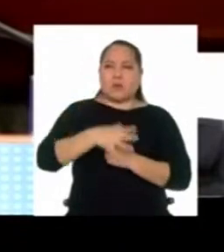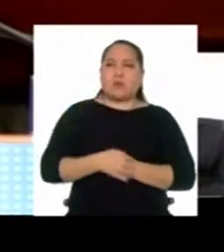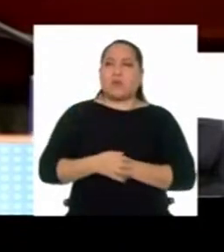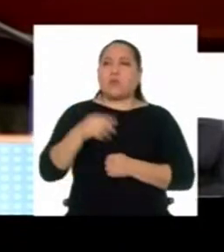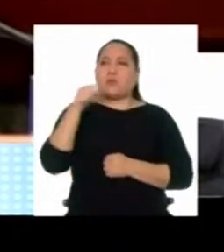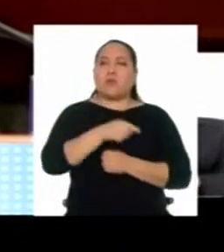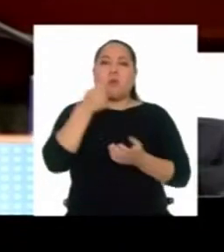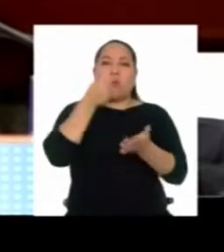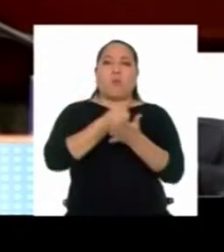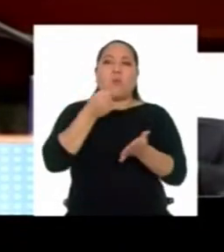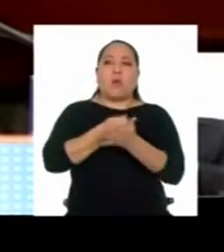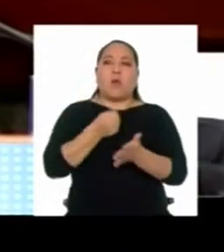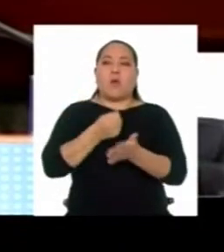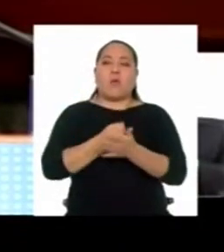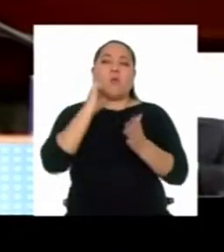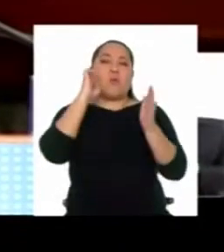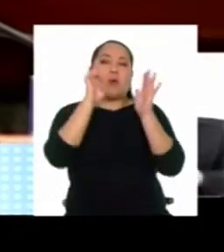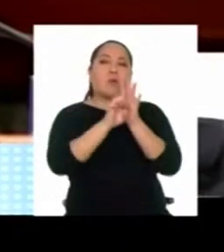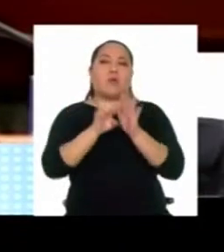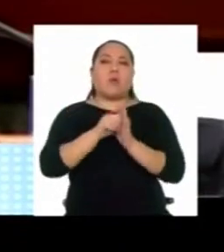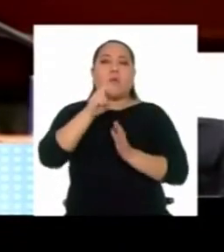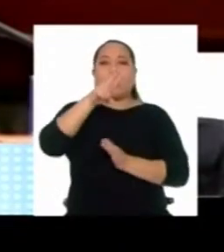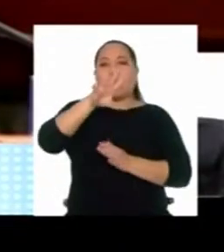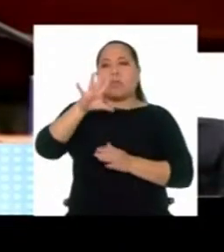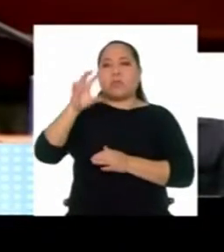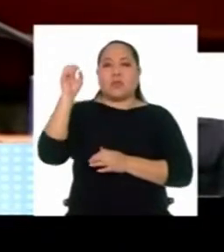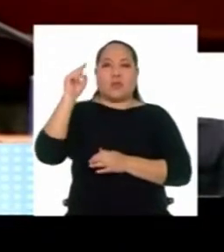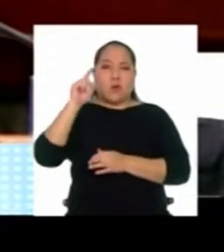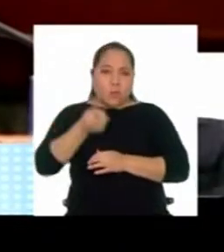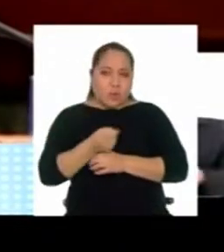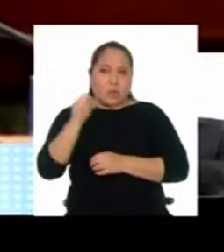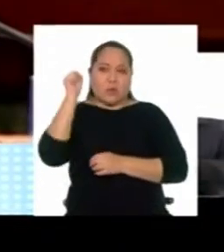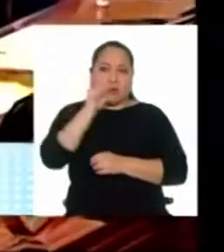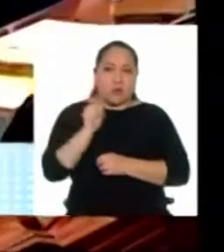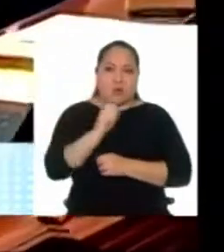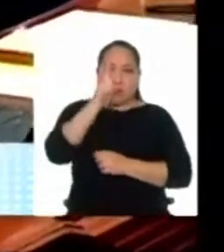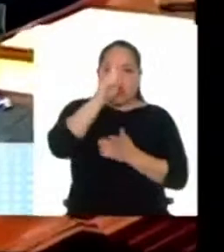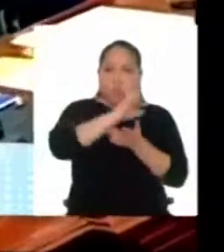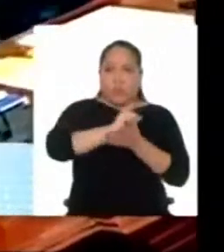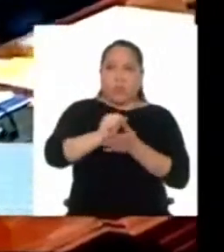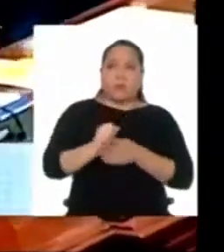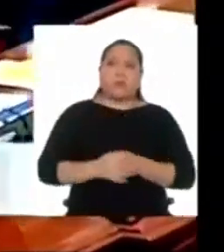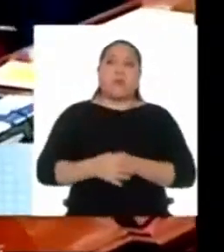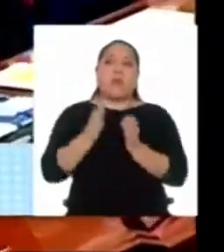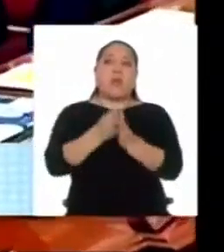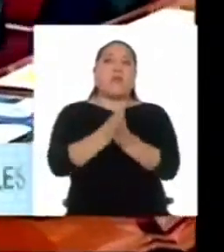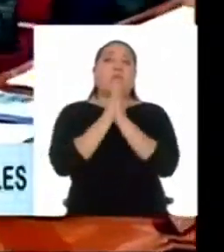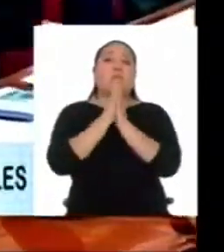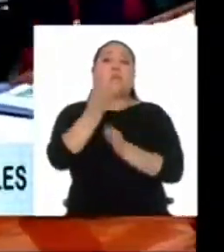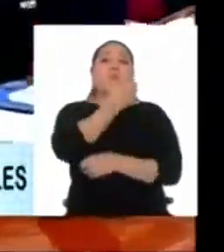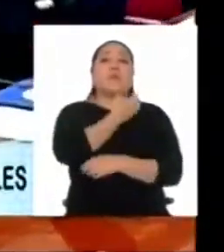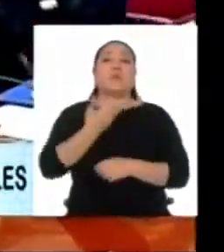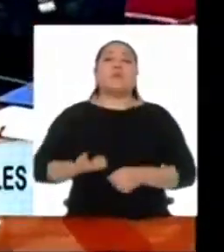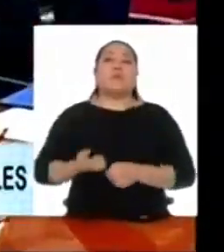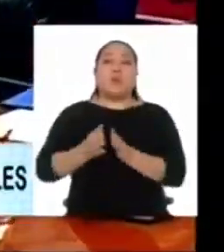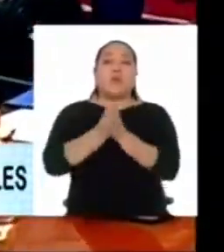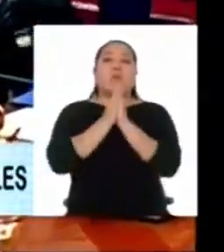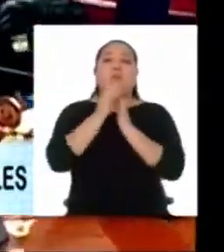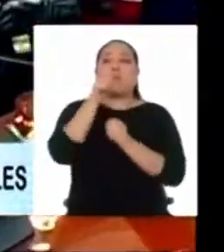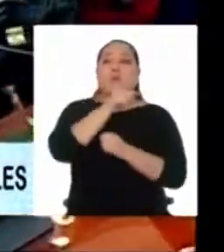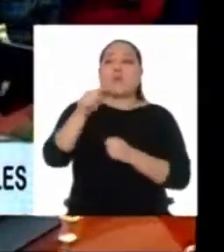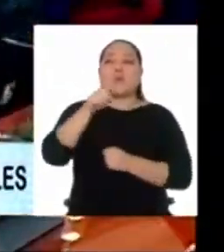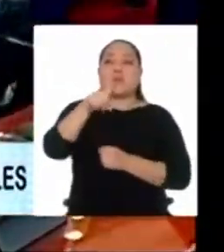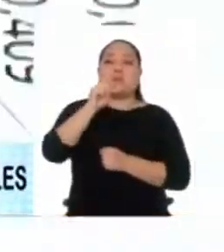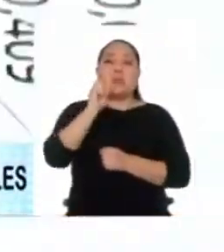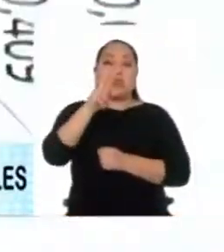tienen un salario, por ejemplo, de 25.000 soles mensuales. El pedido del gobierno es por facultades extraordinarias